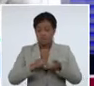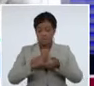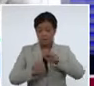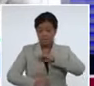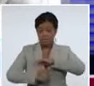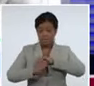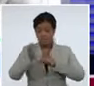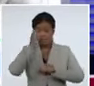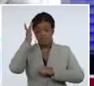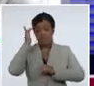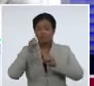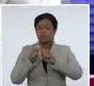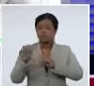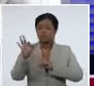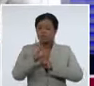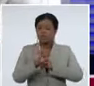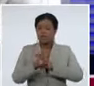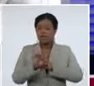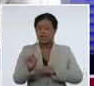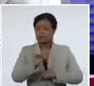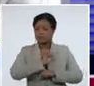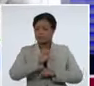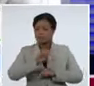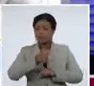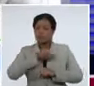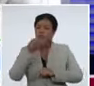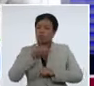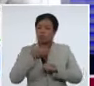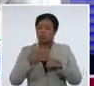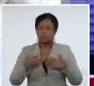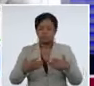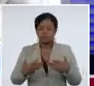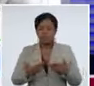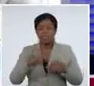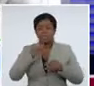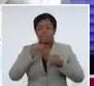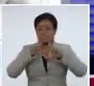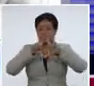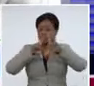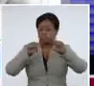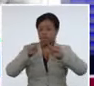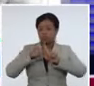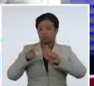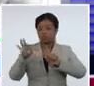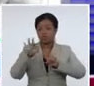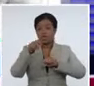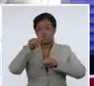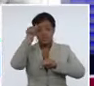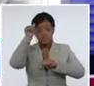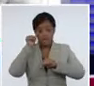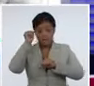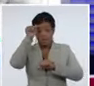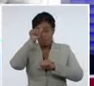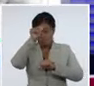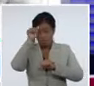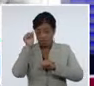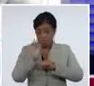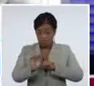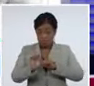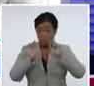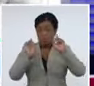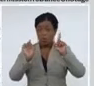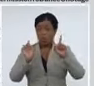tuiteó hace algunos minutos, dice así textualmente: bueno, este sábado y domingo estaremos en el